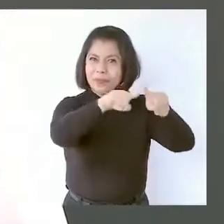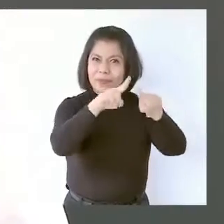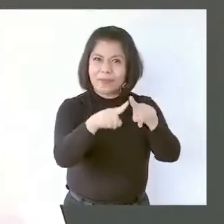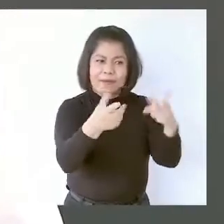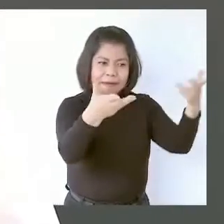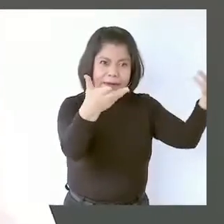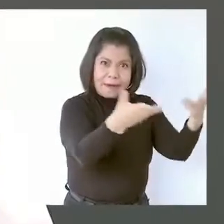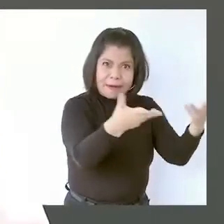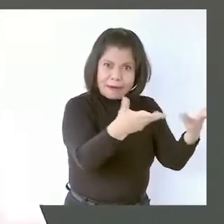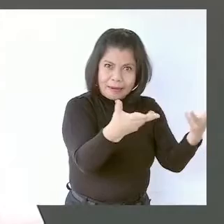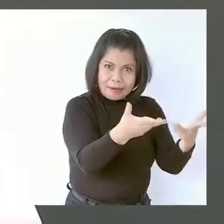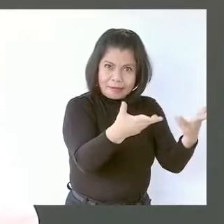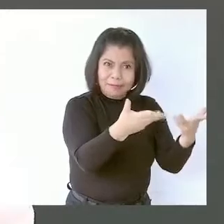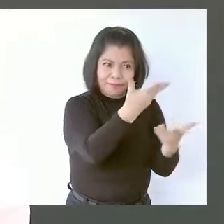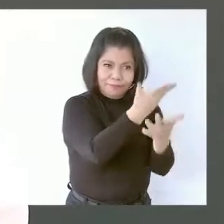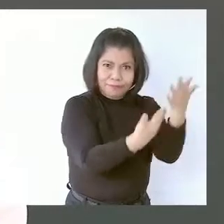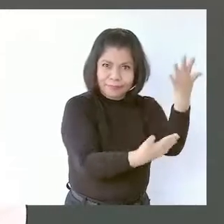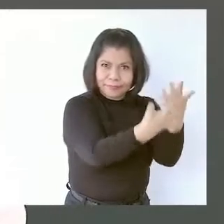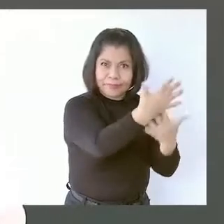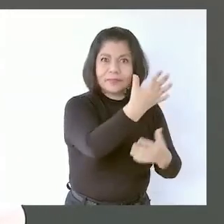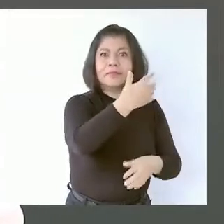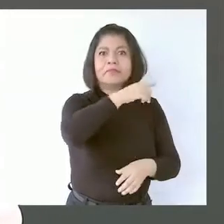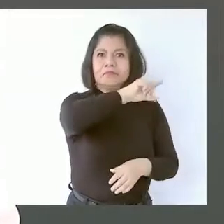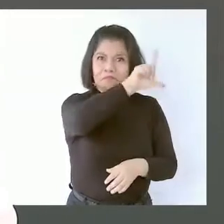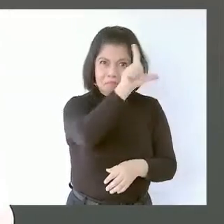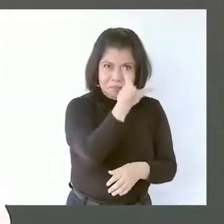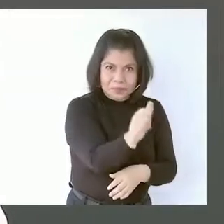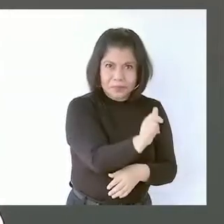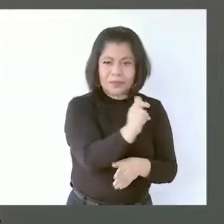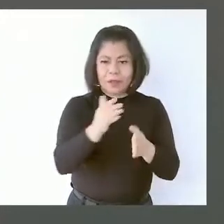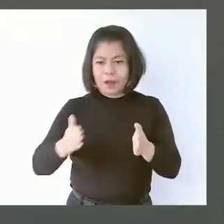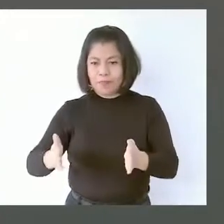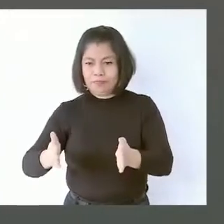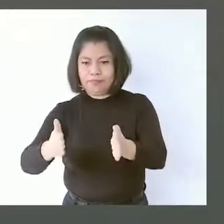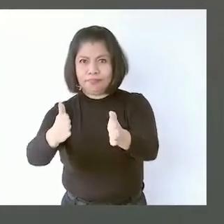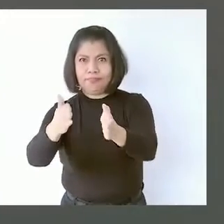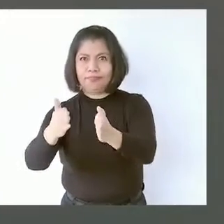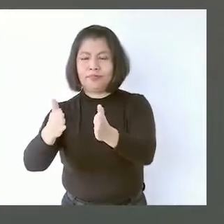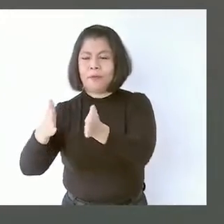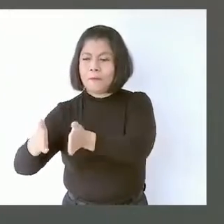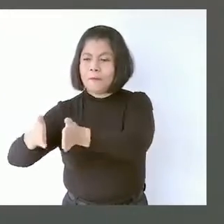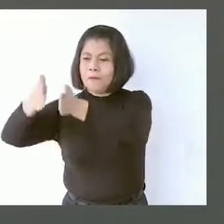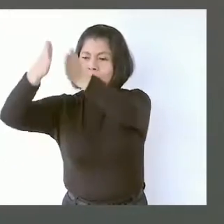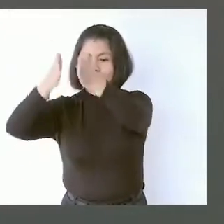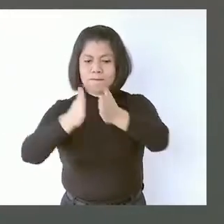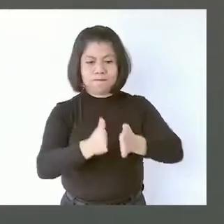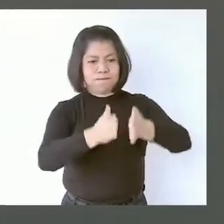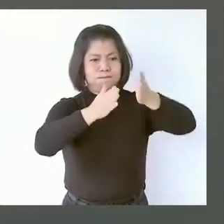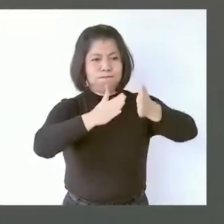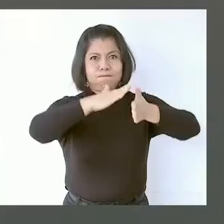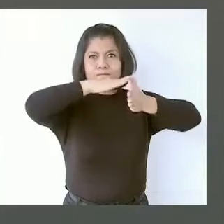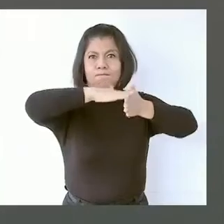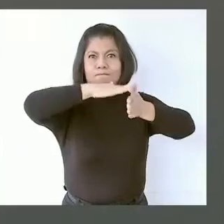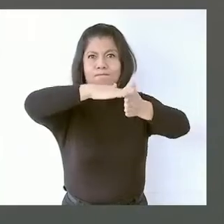y terminar los 50 kilómetros aproximadamente